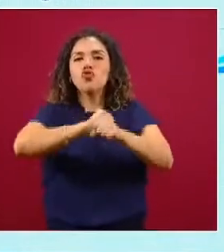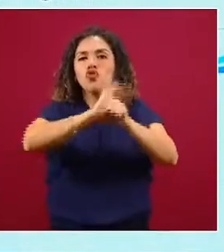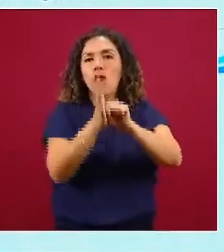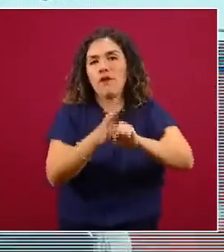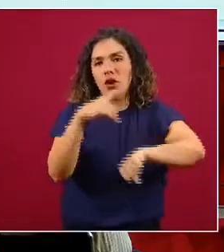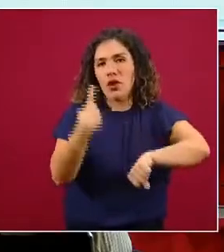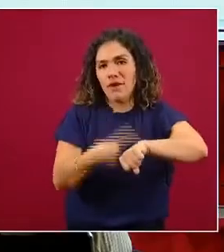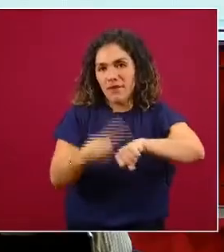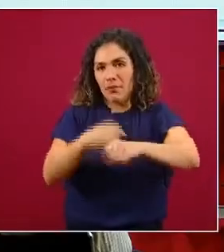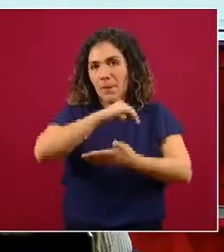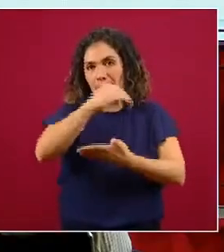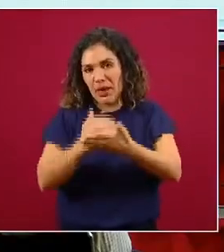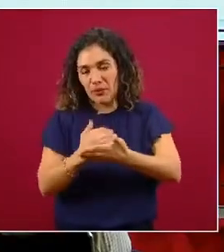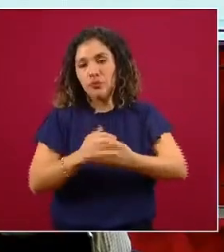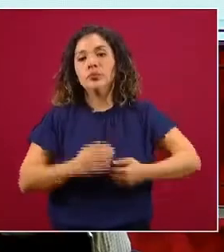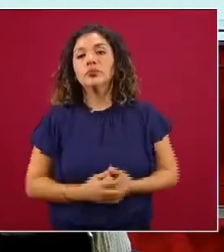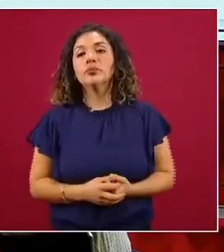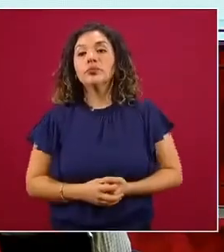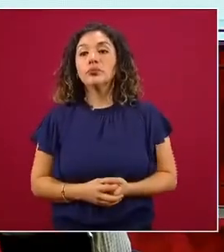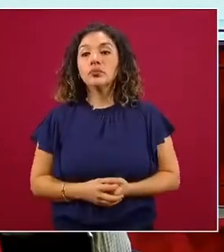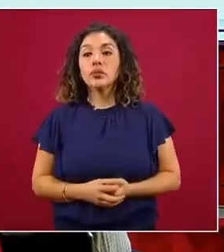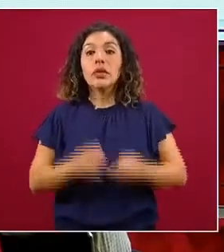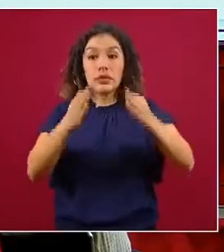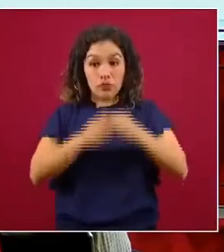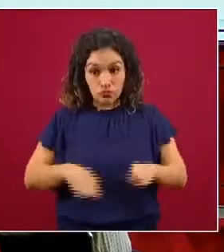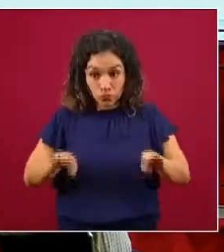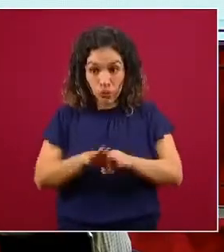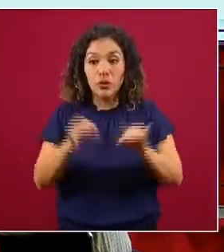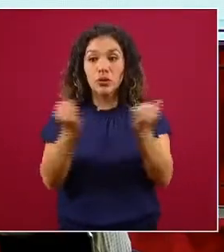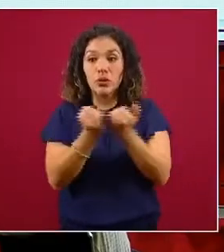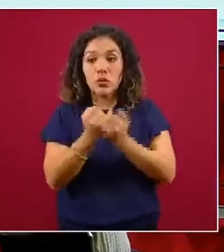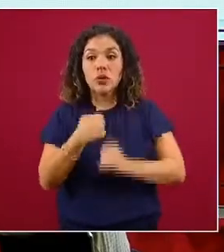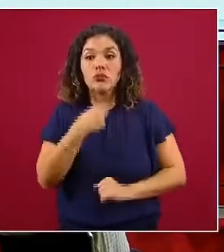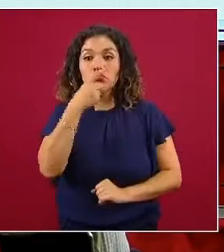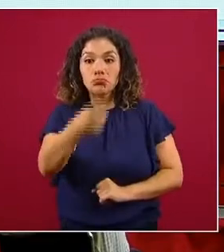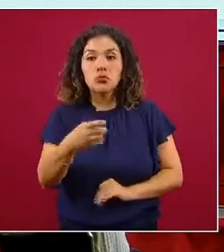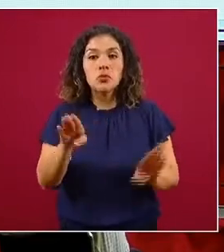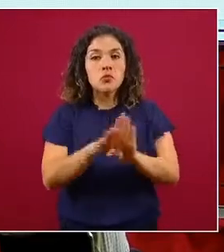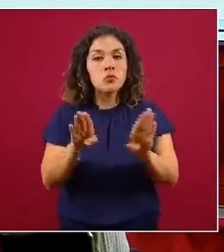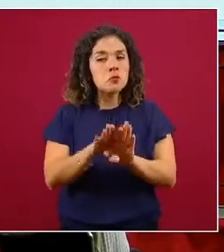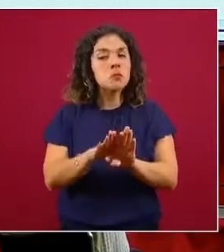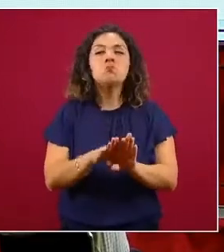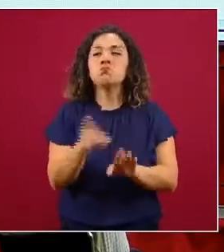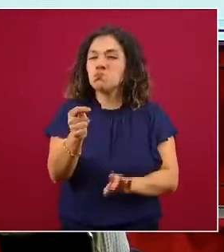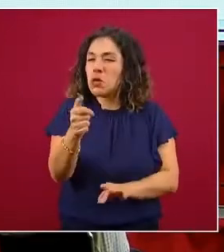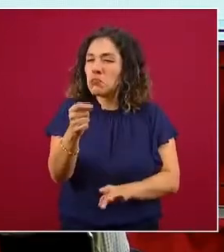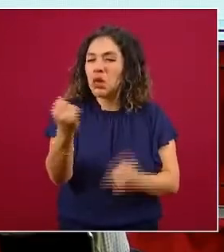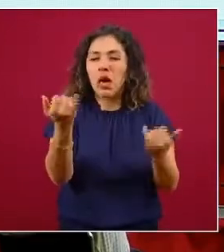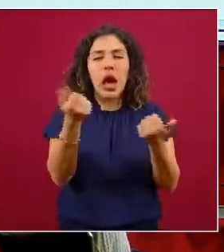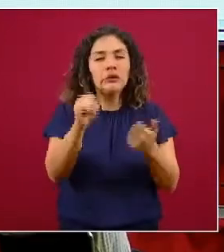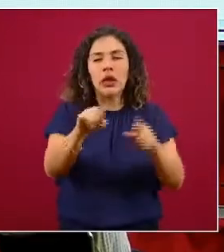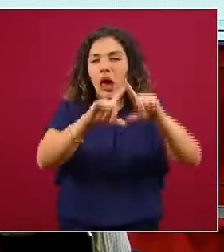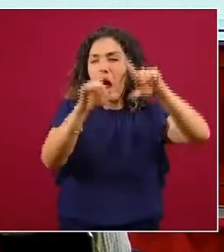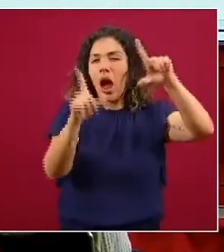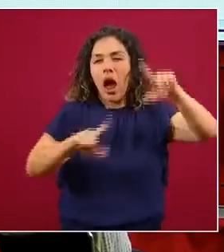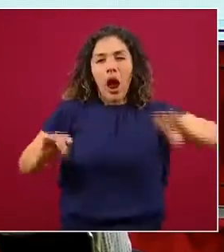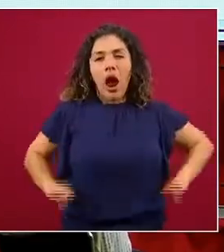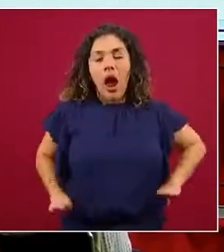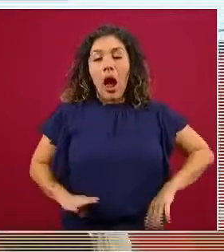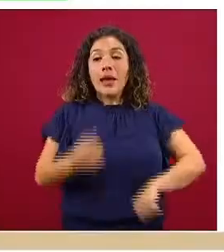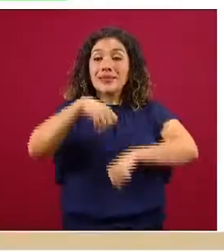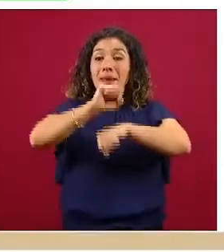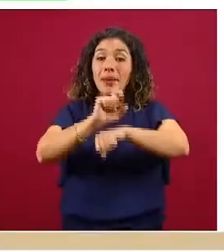las semanas correspondientes. Lo que es importante y también similar al patrón nacional es que a partir de la